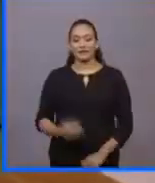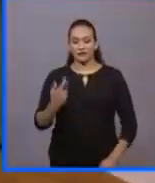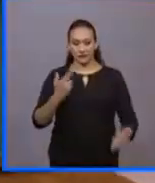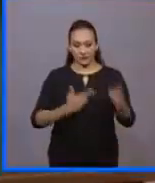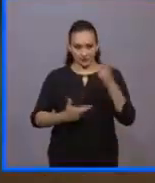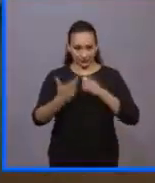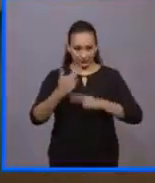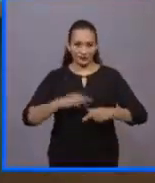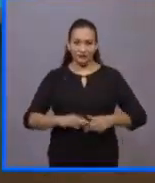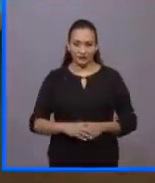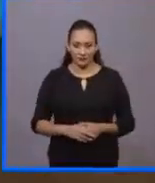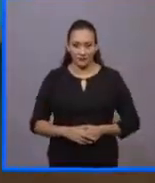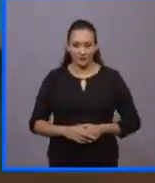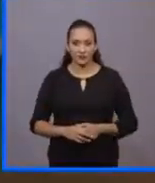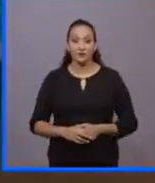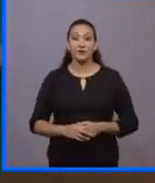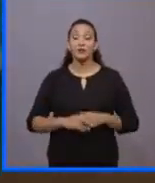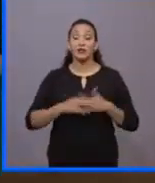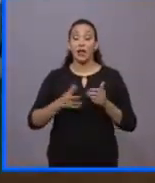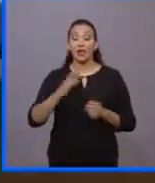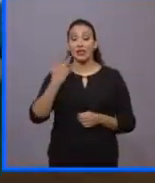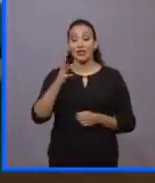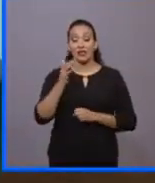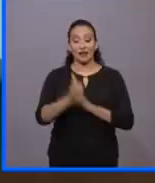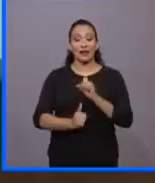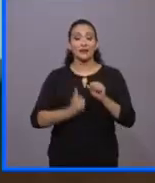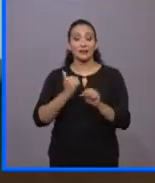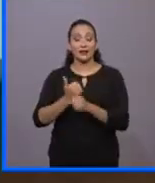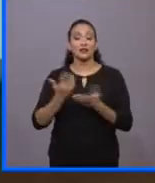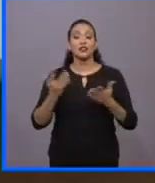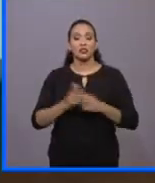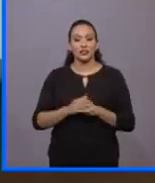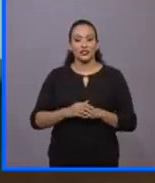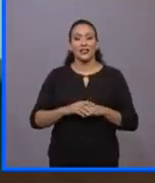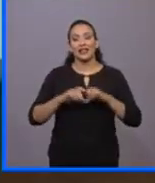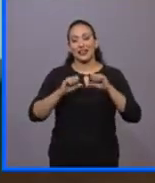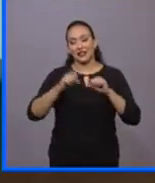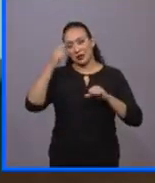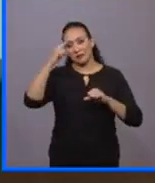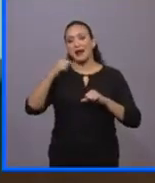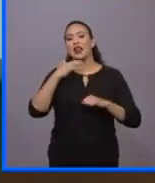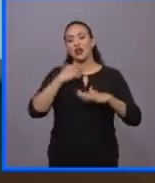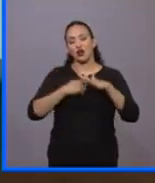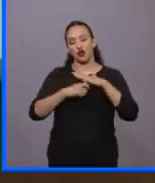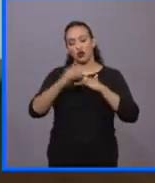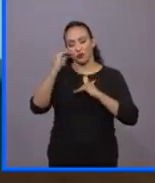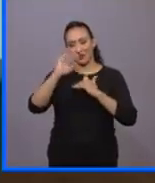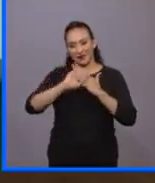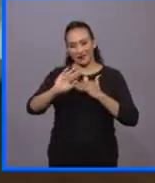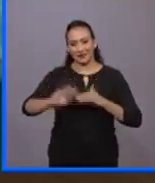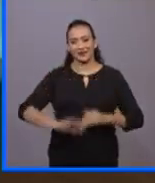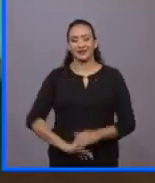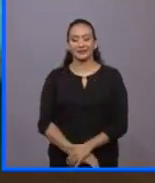Al regresar, se cumplen 10 años de la creación del Sistema Nacional Anticorrupción.